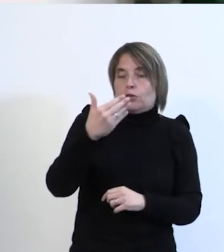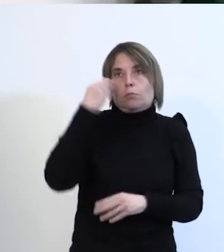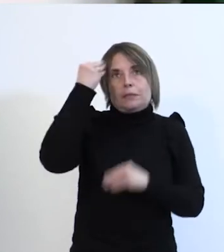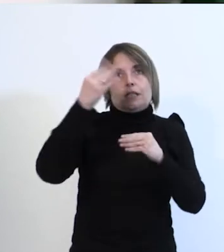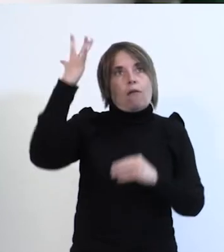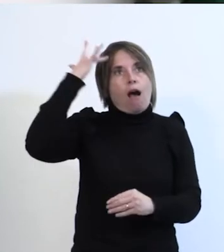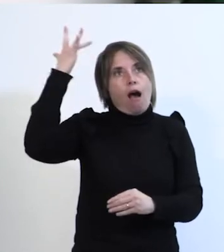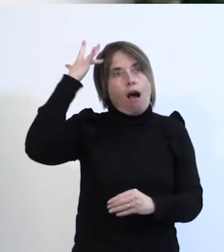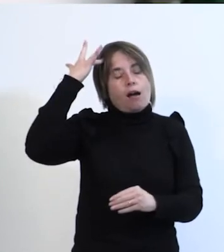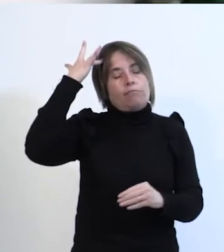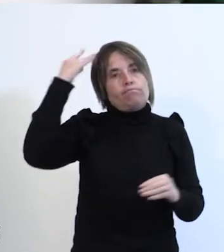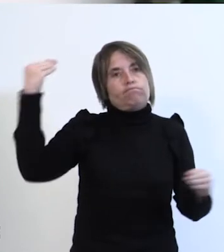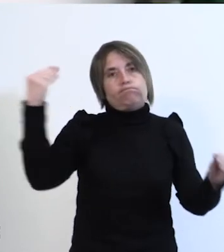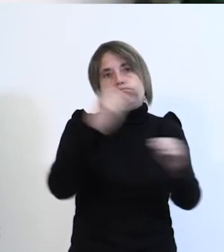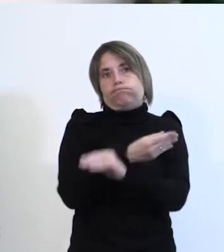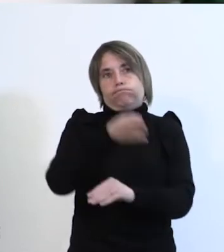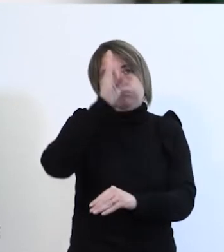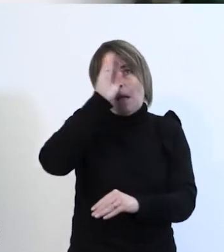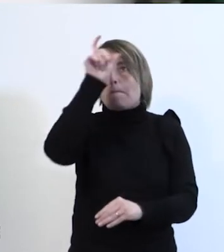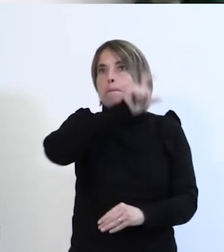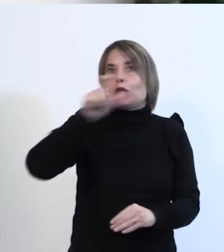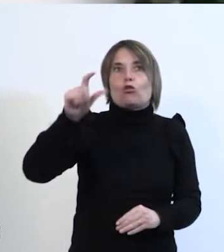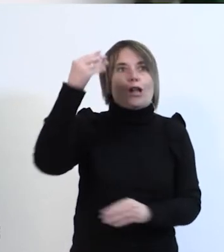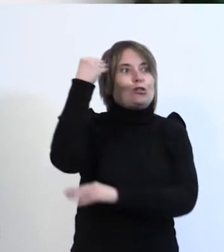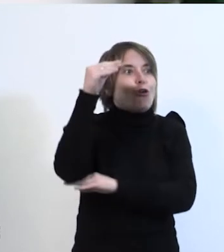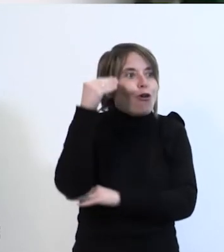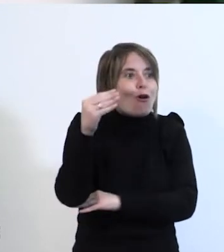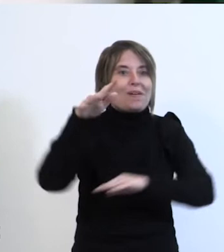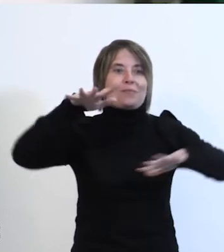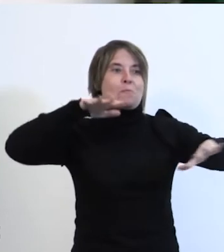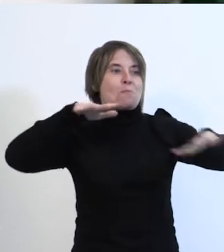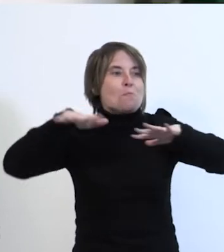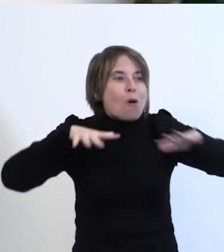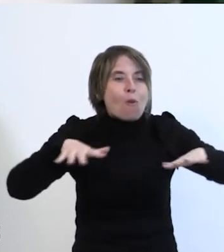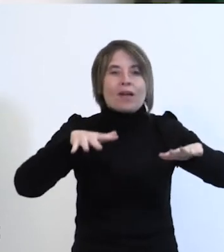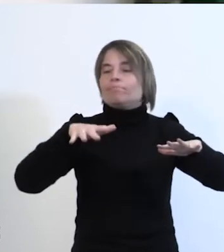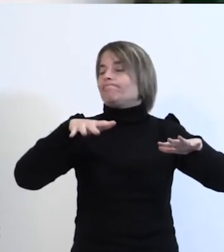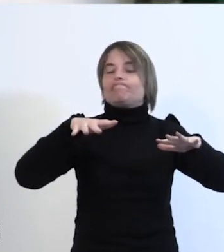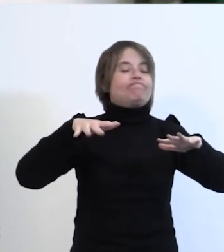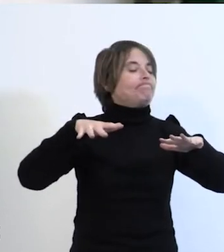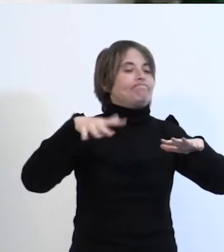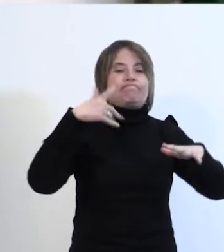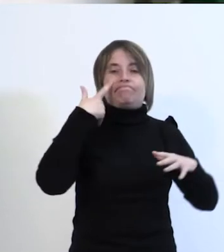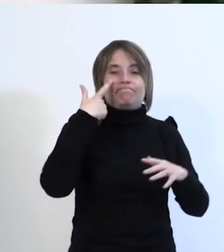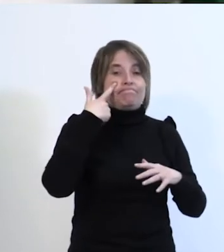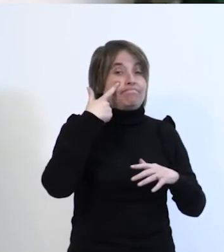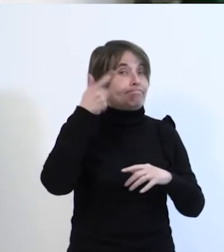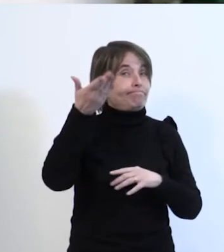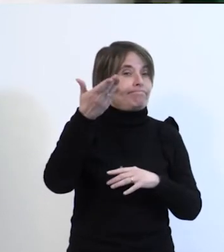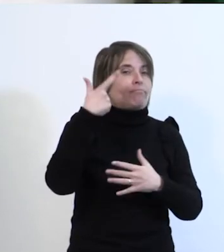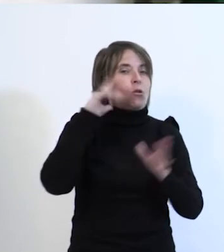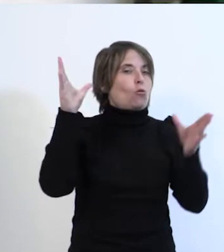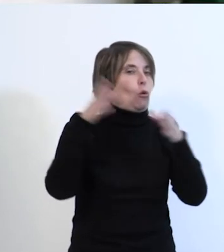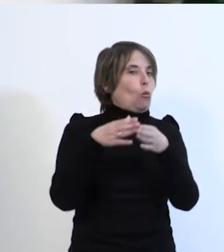tenía otras esperanzas. Al ser gente joven, decía yo, van a poder mover la agenda, pero más